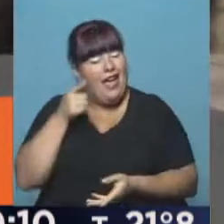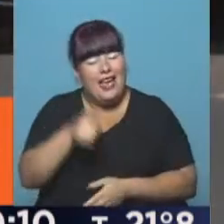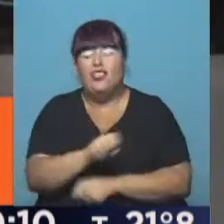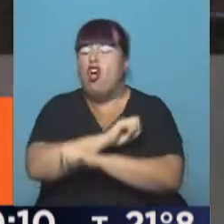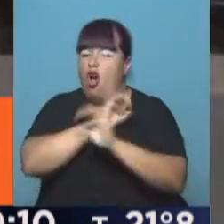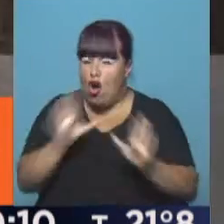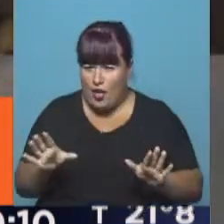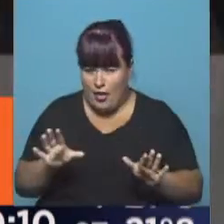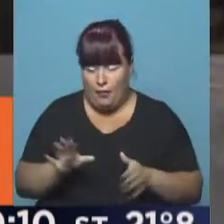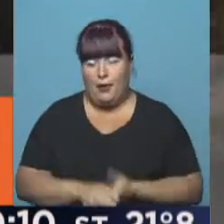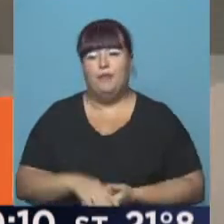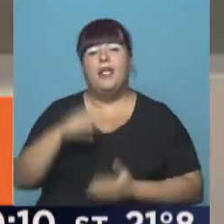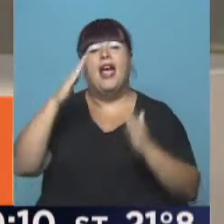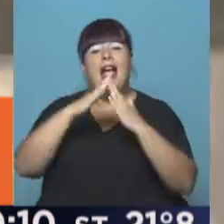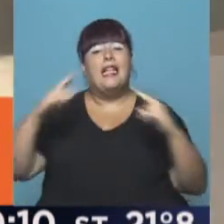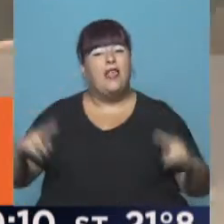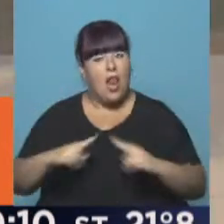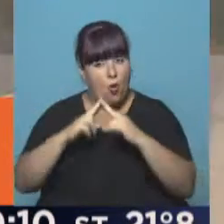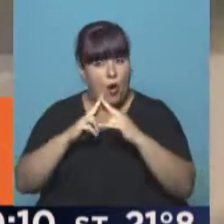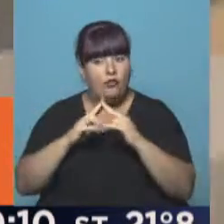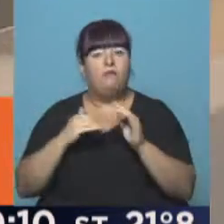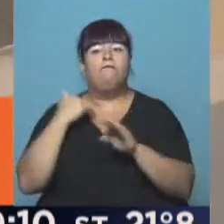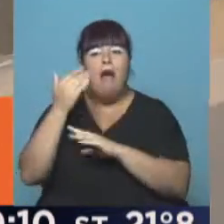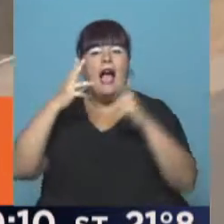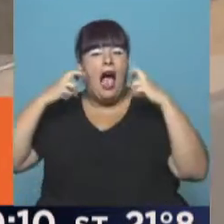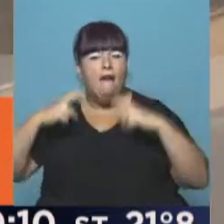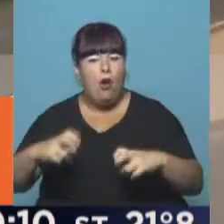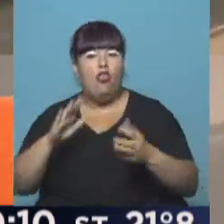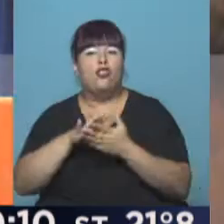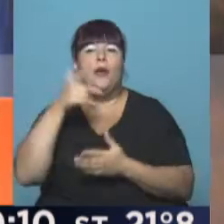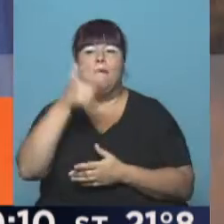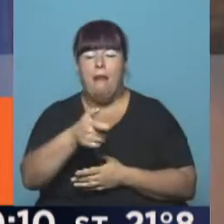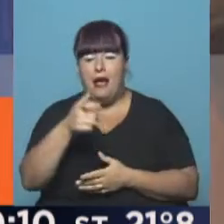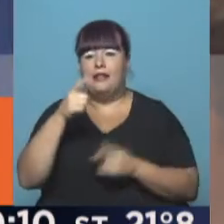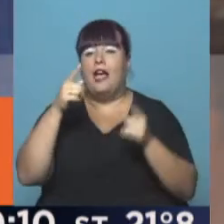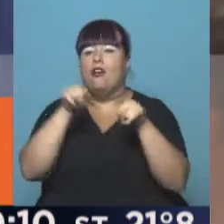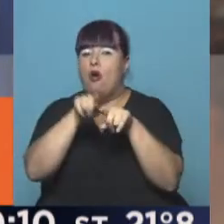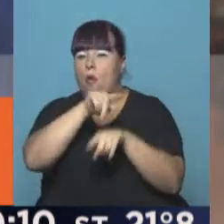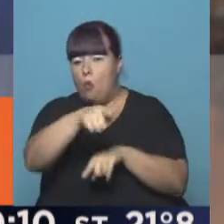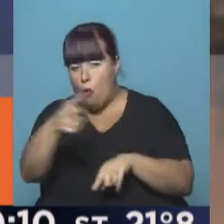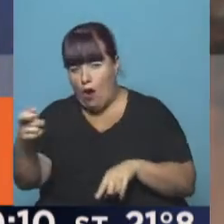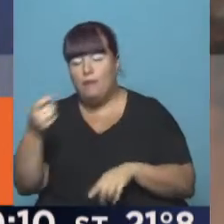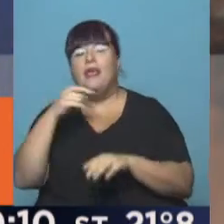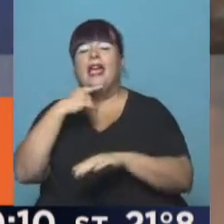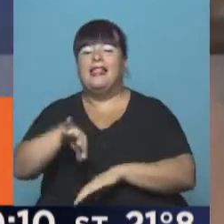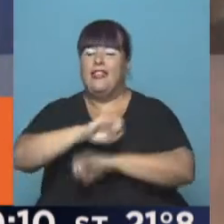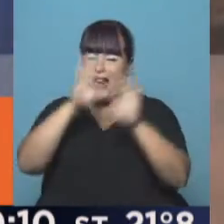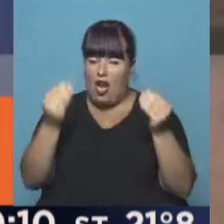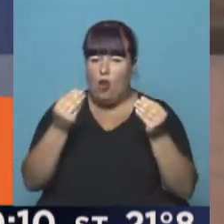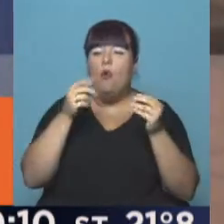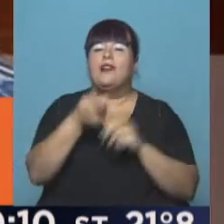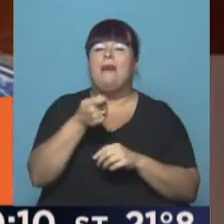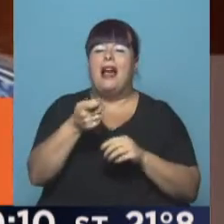terrible desde la casa del encuentro profundizan en la investigación de femicidios vinculados para que se entienda el femicidio